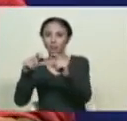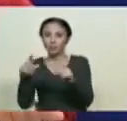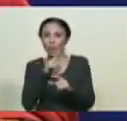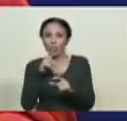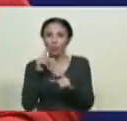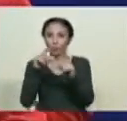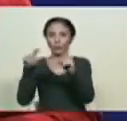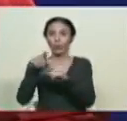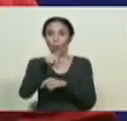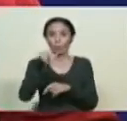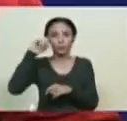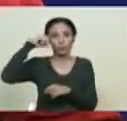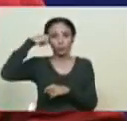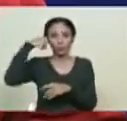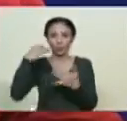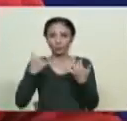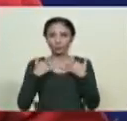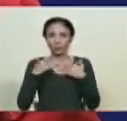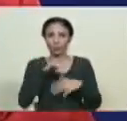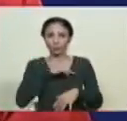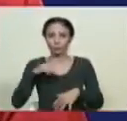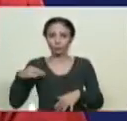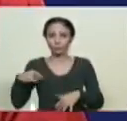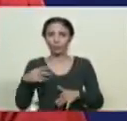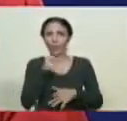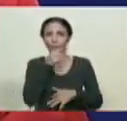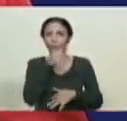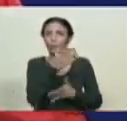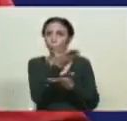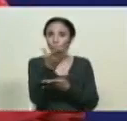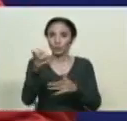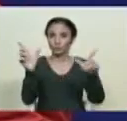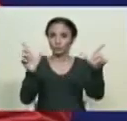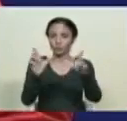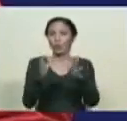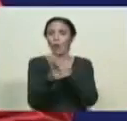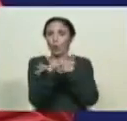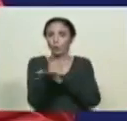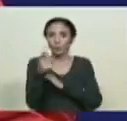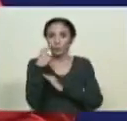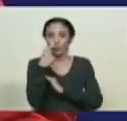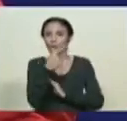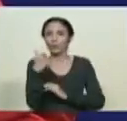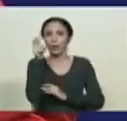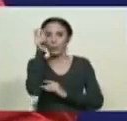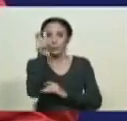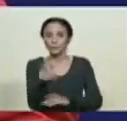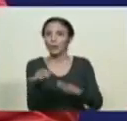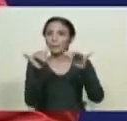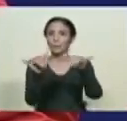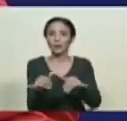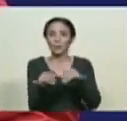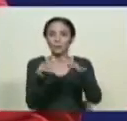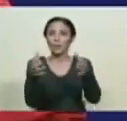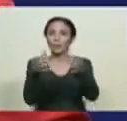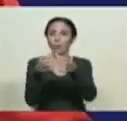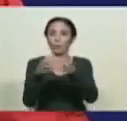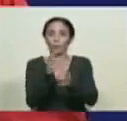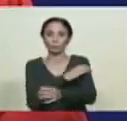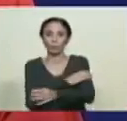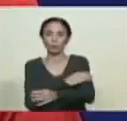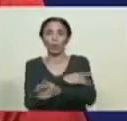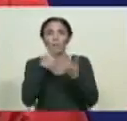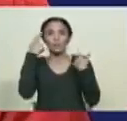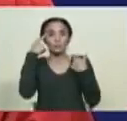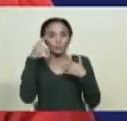ustedes se van a acordar de nosotros, compañeros periodistas, medios de comunicación, porque ustedes los van a ver militando en los mismos partidos que supuestamente